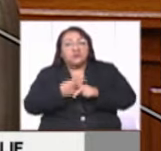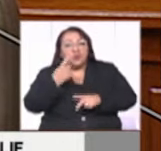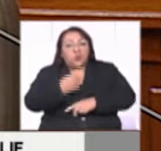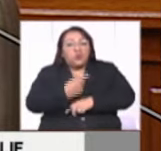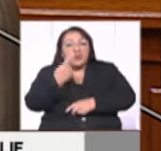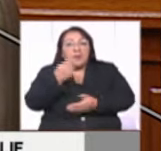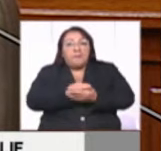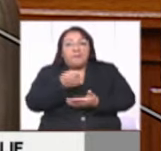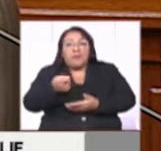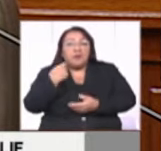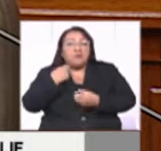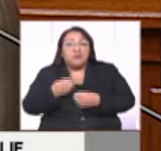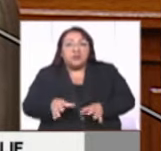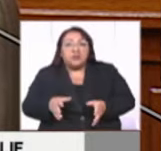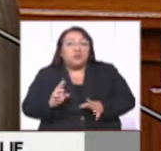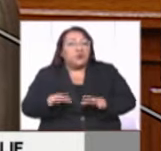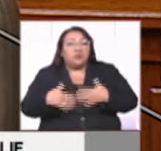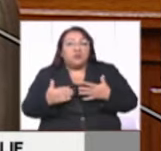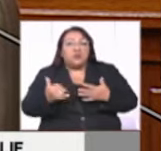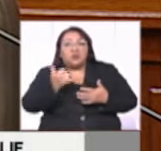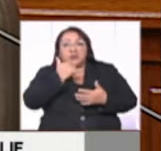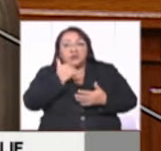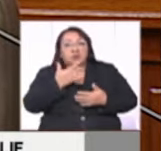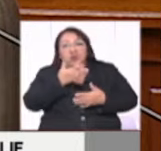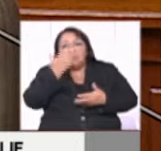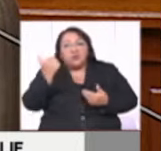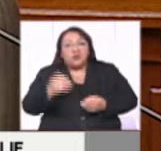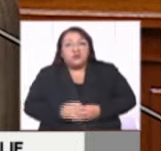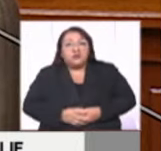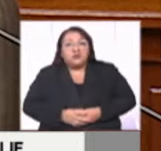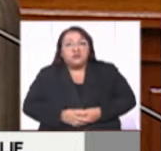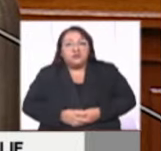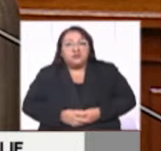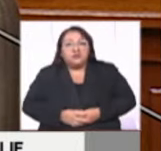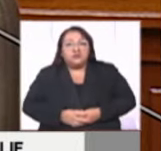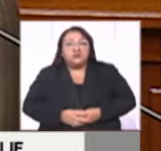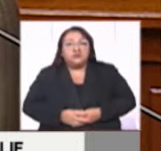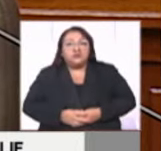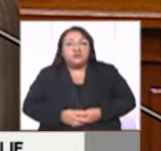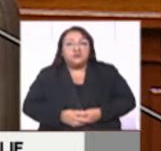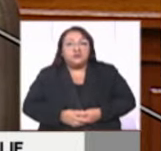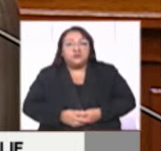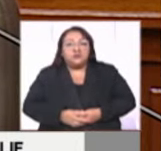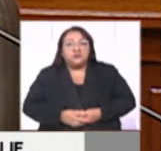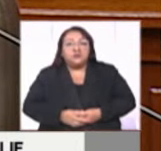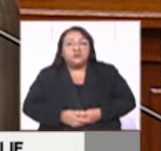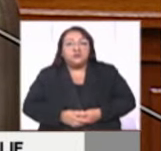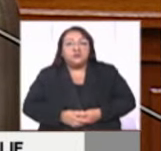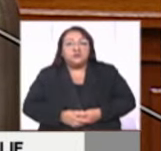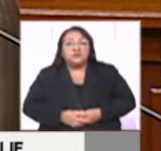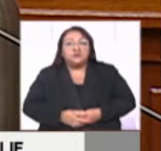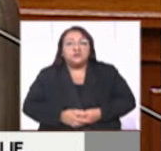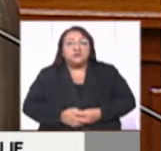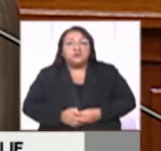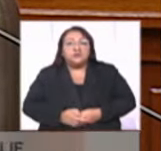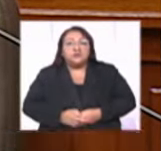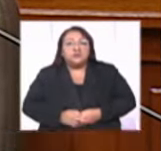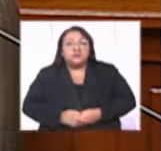de paro, presidente. Y no puede pasar desapercibido a través suyo a toda la representación